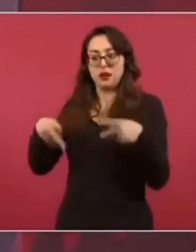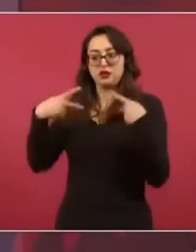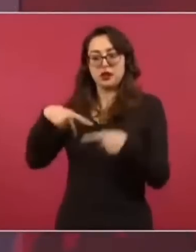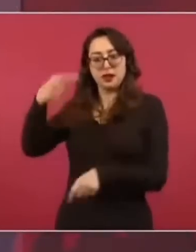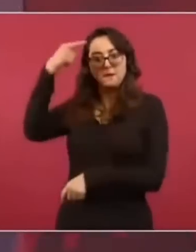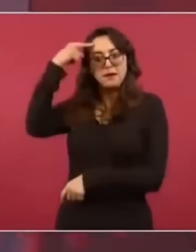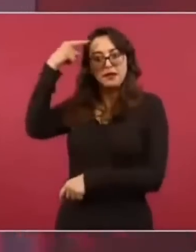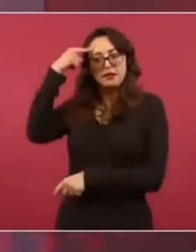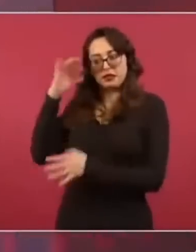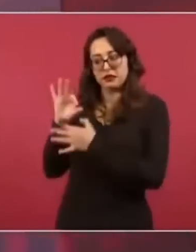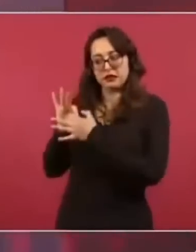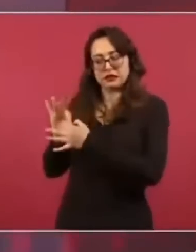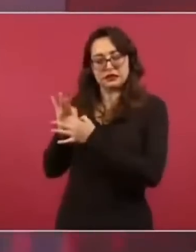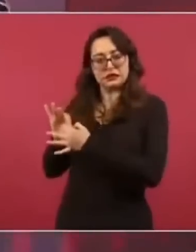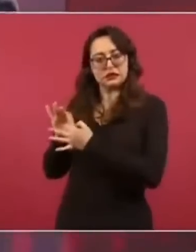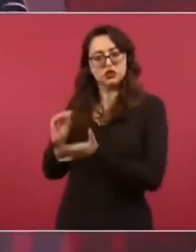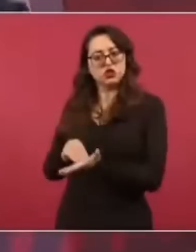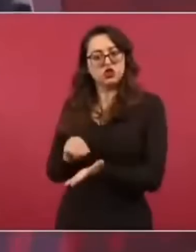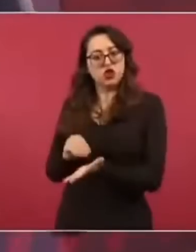Entonces, aquí,